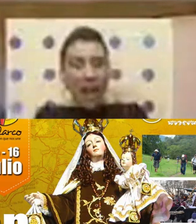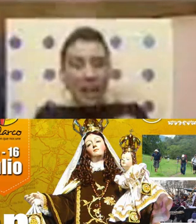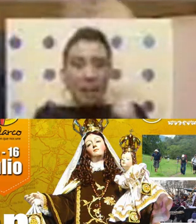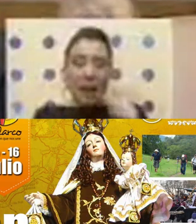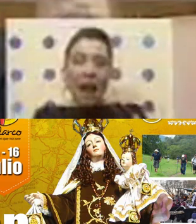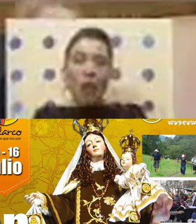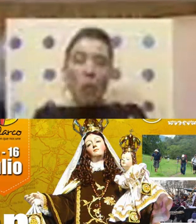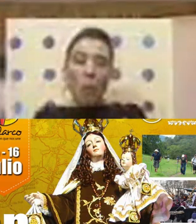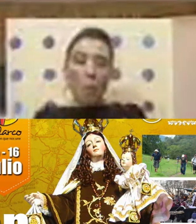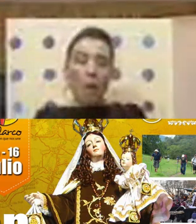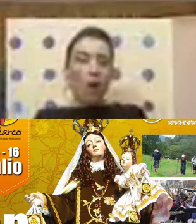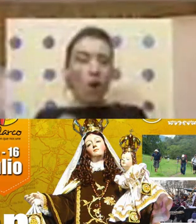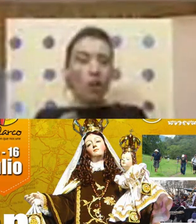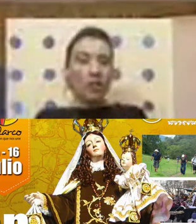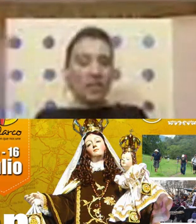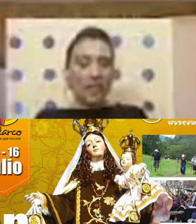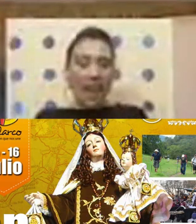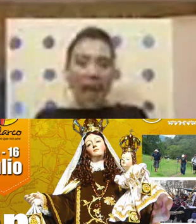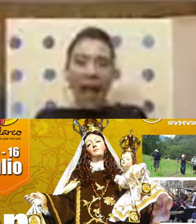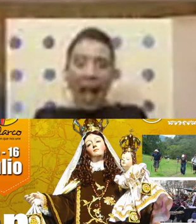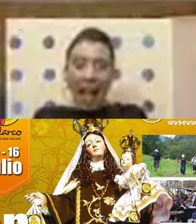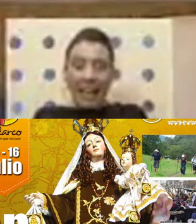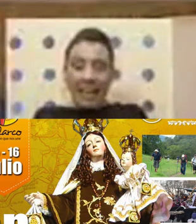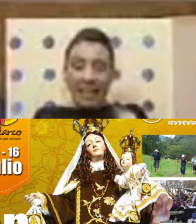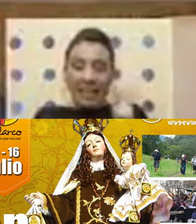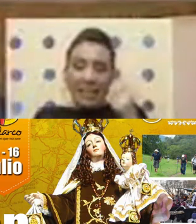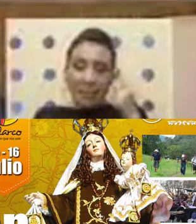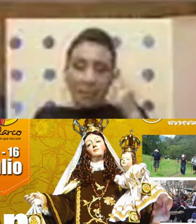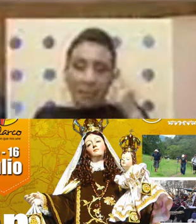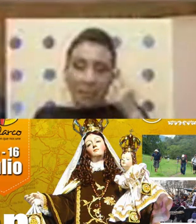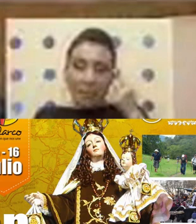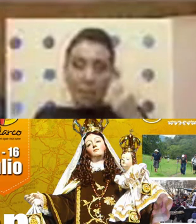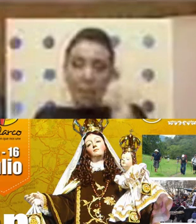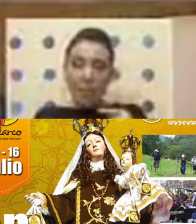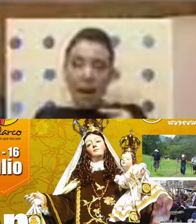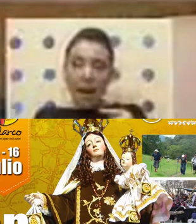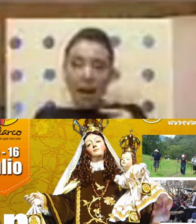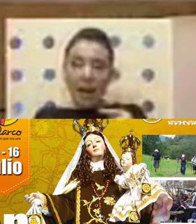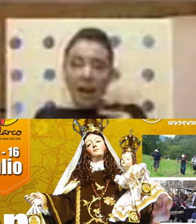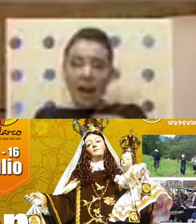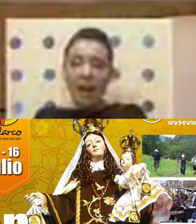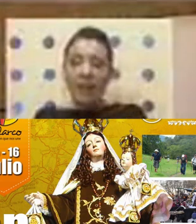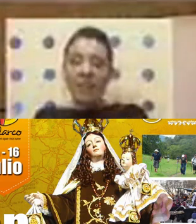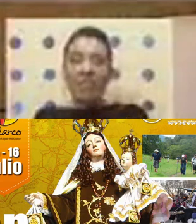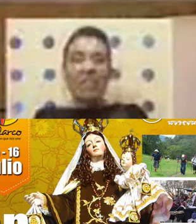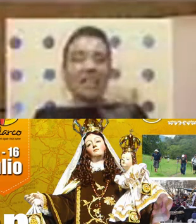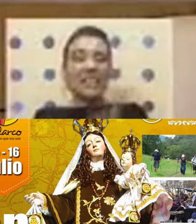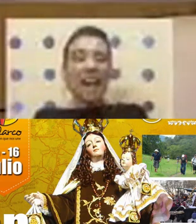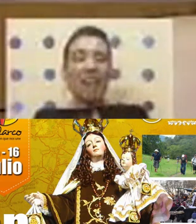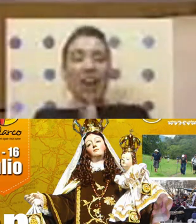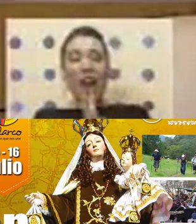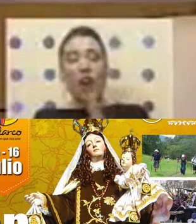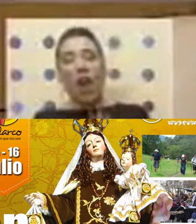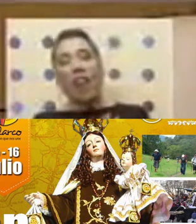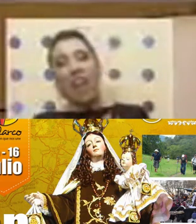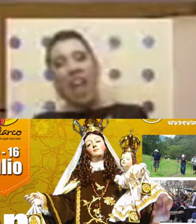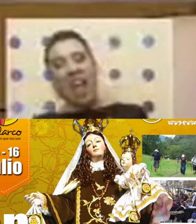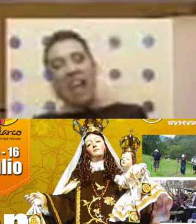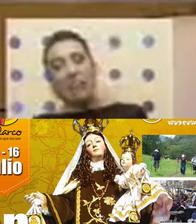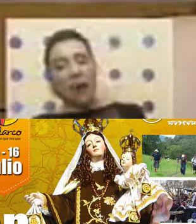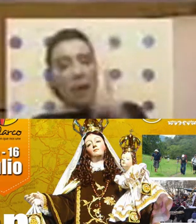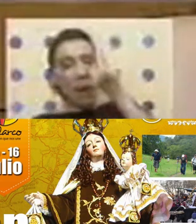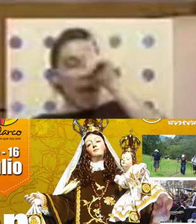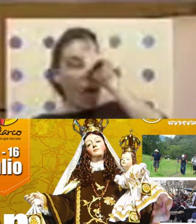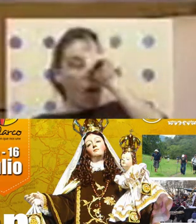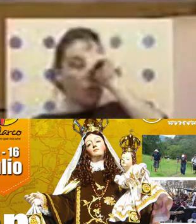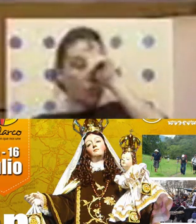para cumplir con Chile. Estamos aquí adentro para eliminar las largas colas de espera, para ponerle a los